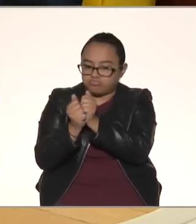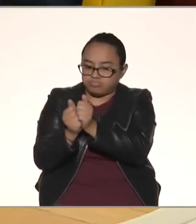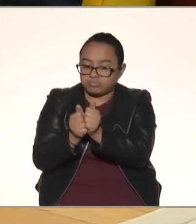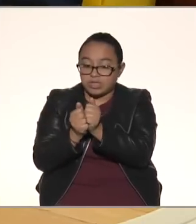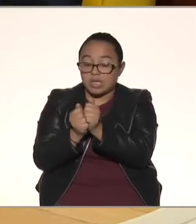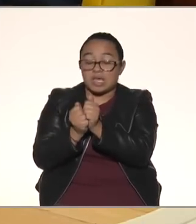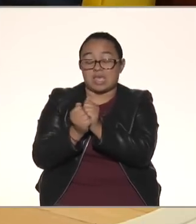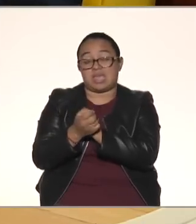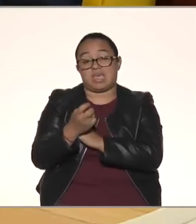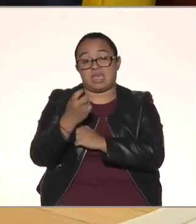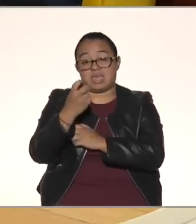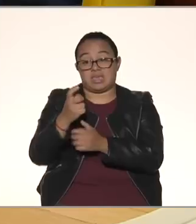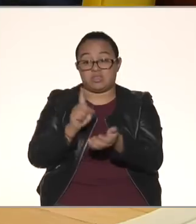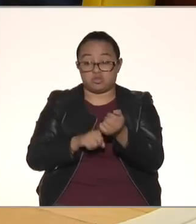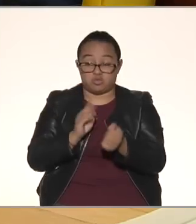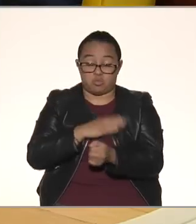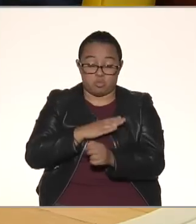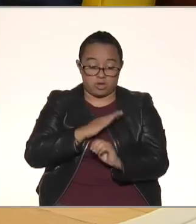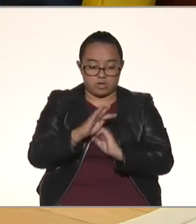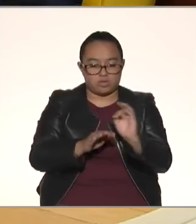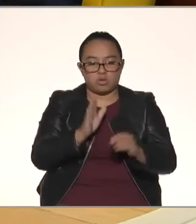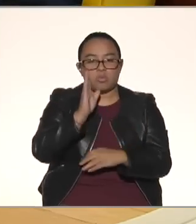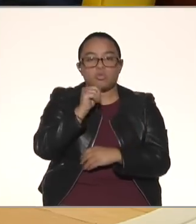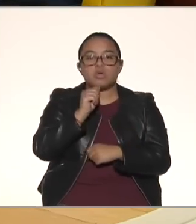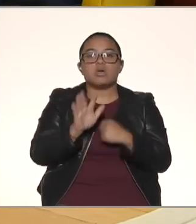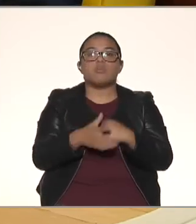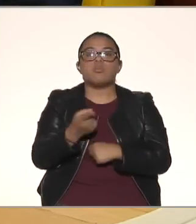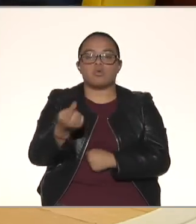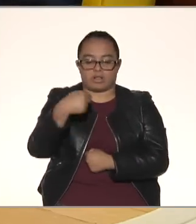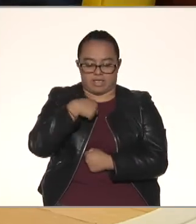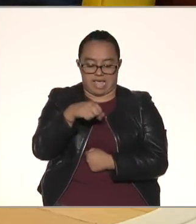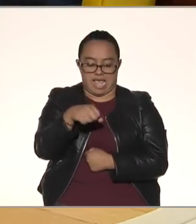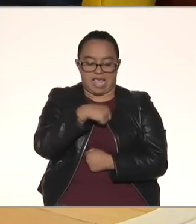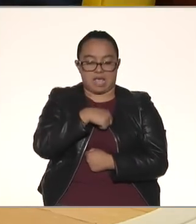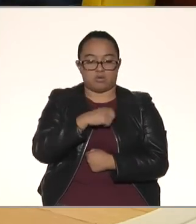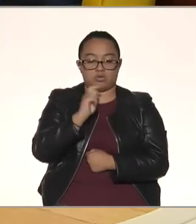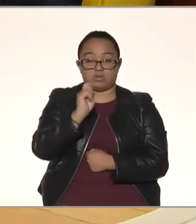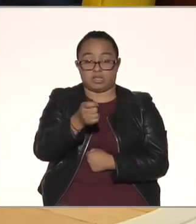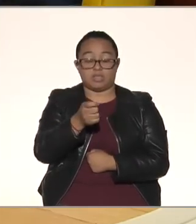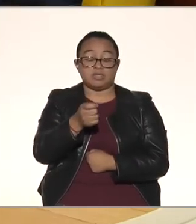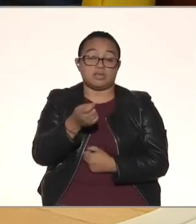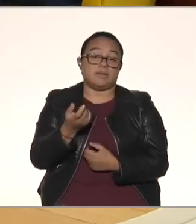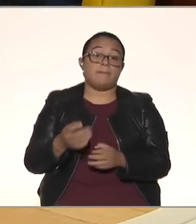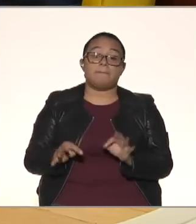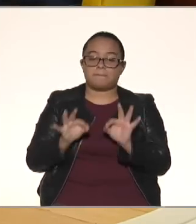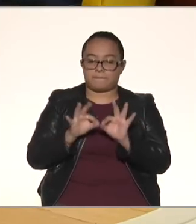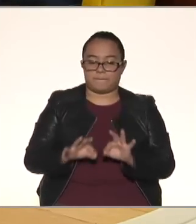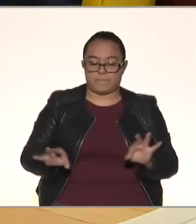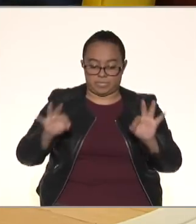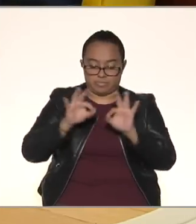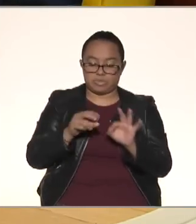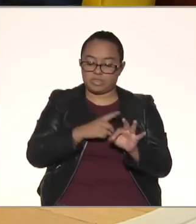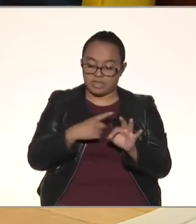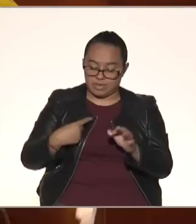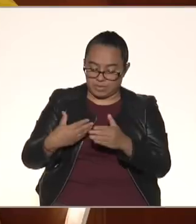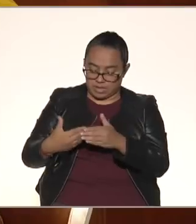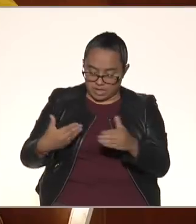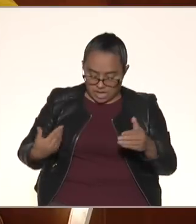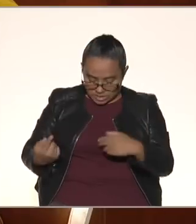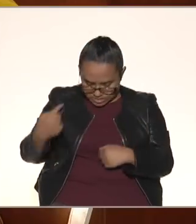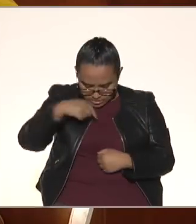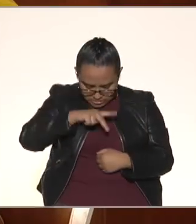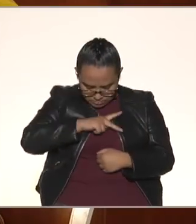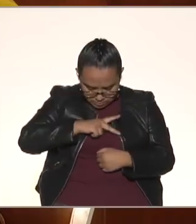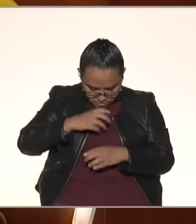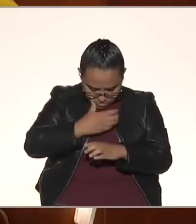ahí no podemos ser generosos porque es un tema egoísta. Por eso es indispensable que previamente trabajemos en nosotros